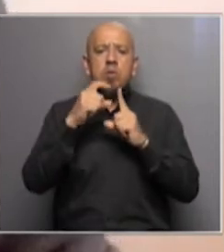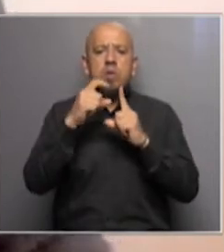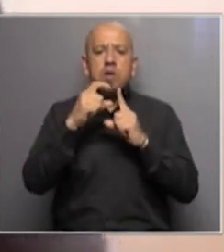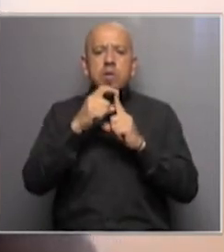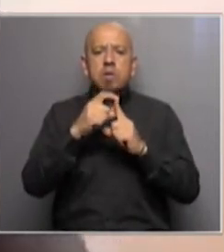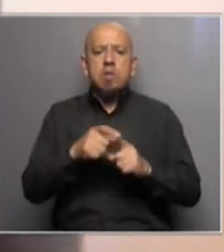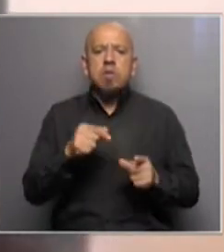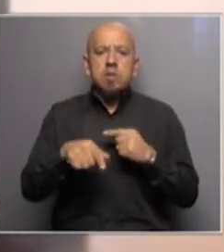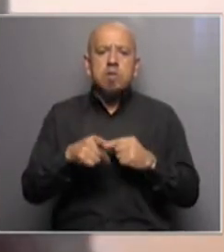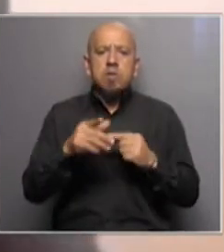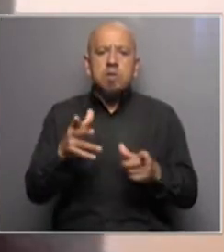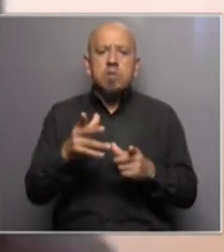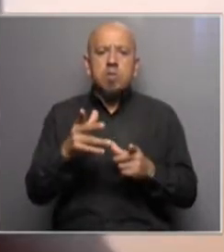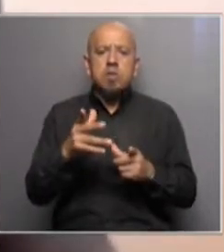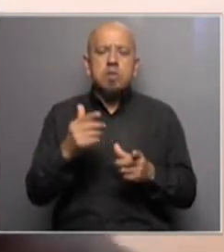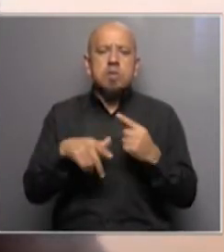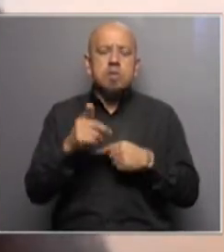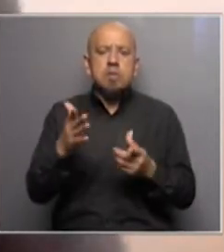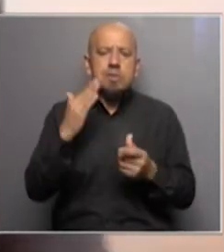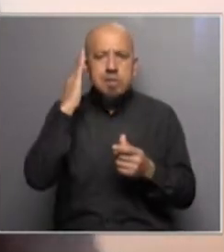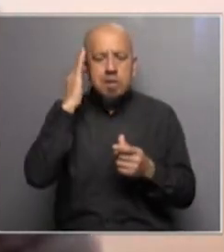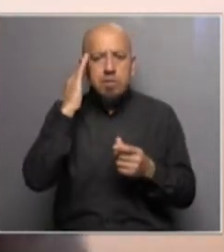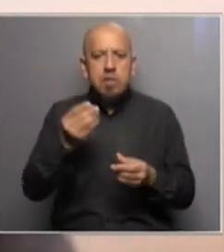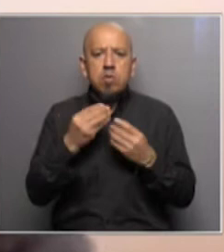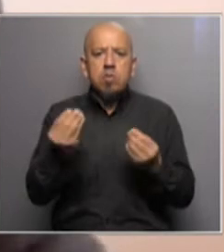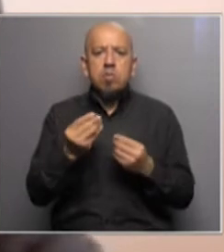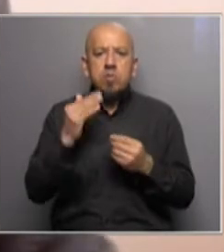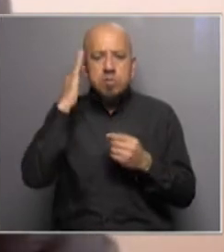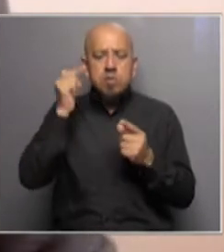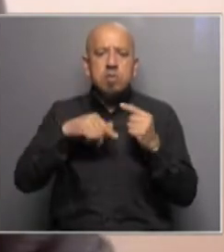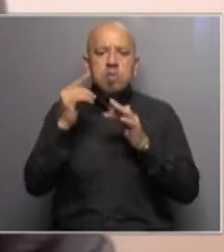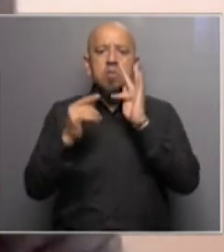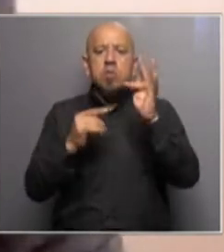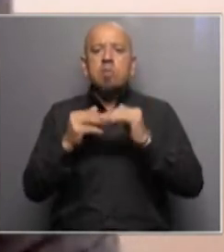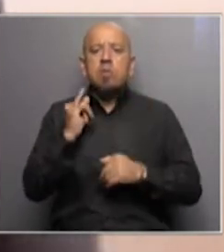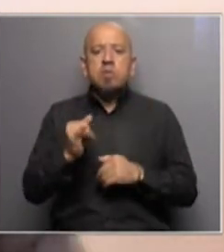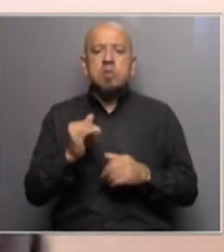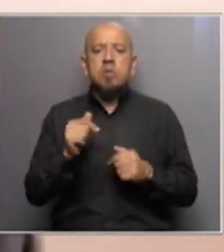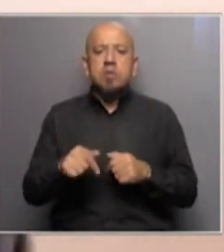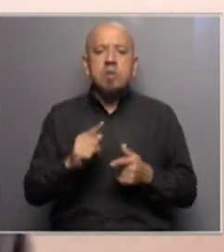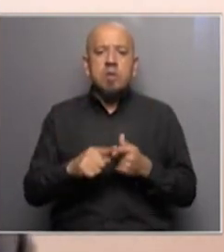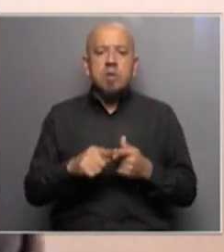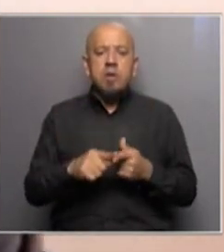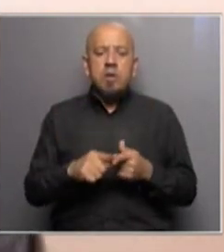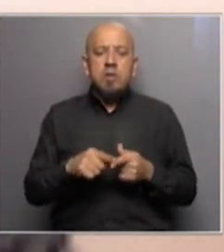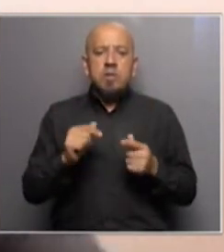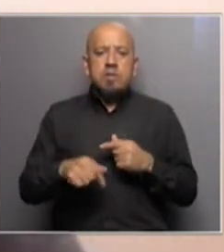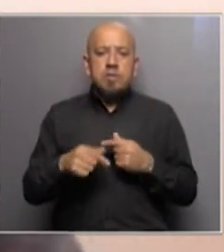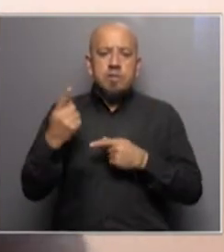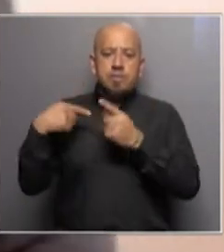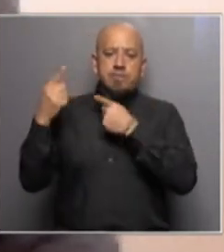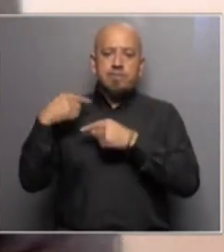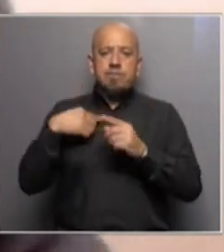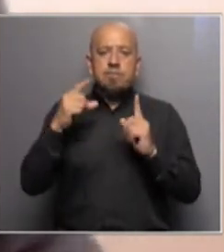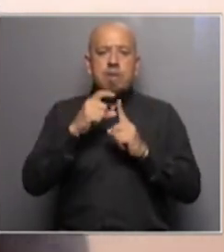una licuadora que uno pueda batir y que nos tire las perspectivas del dólar. Pero lo que está pasando en relación a lo que venía pasando es que el